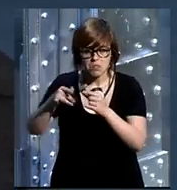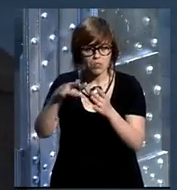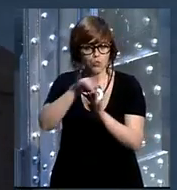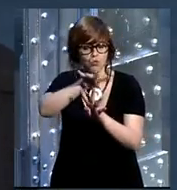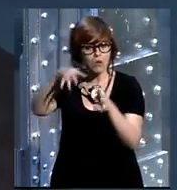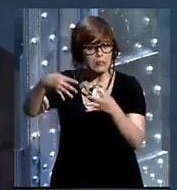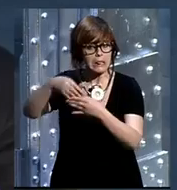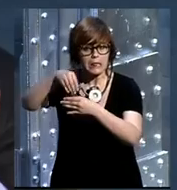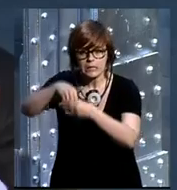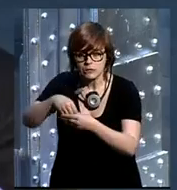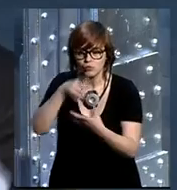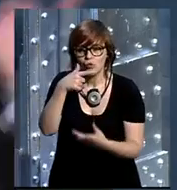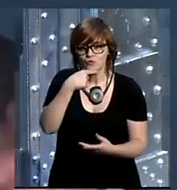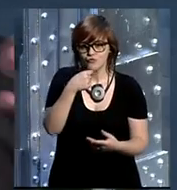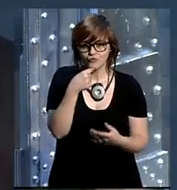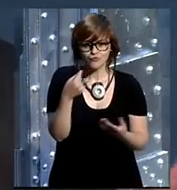Nos